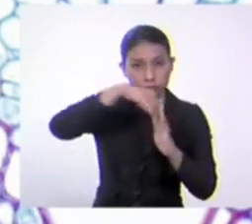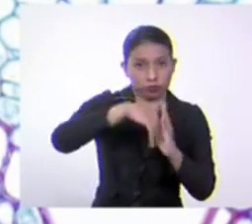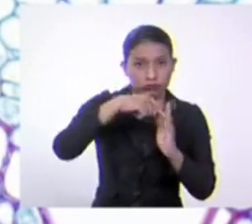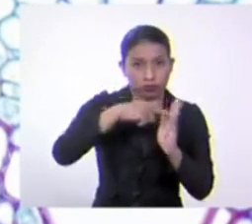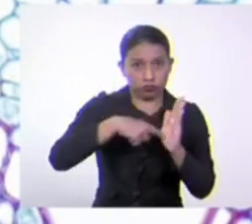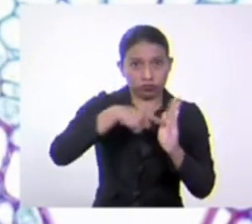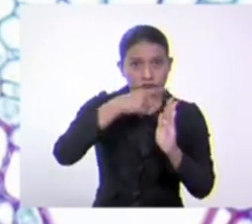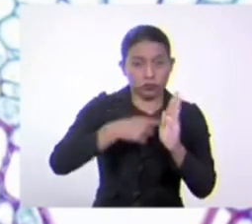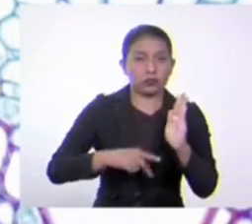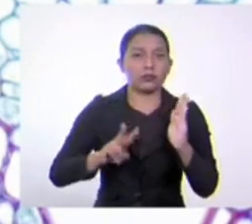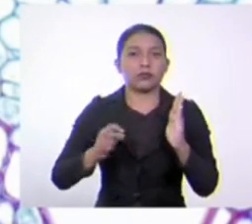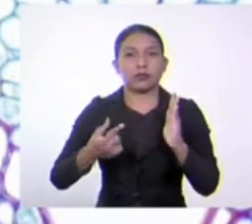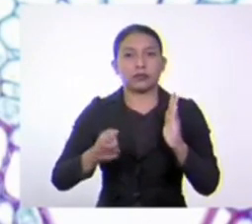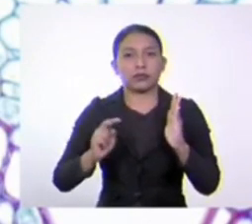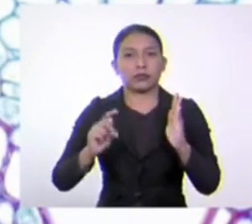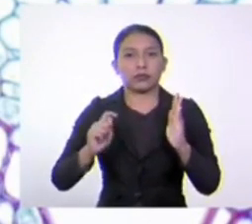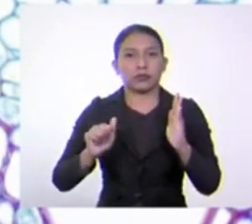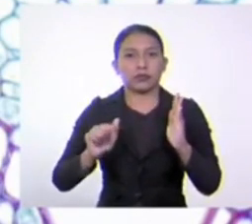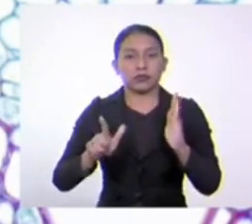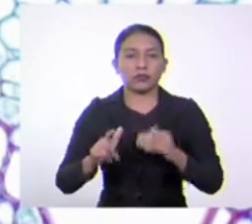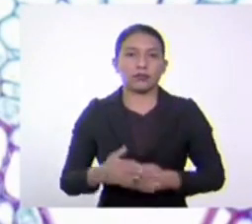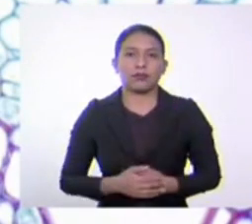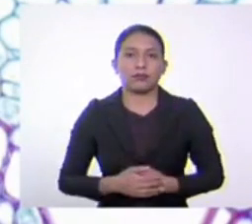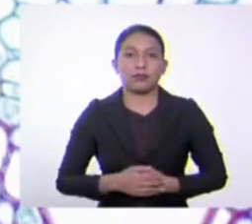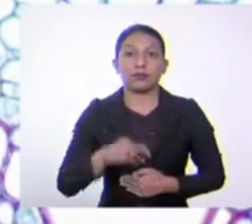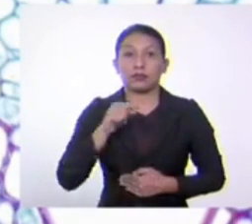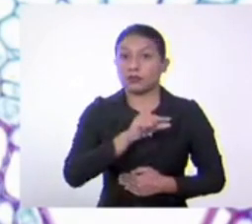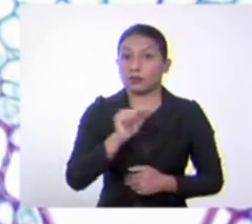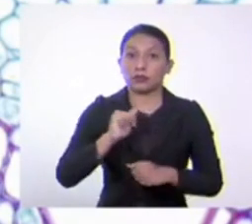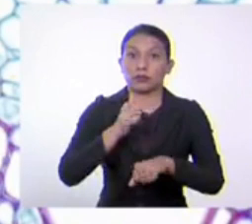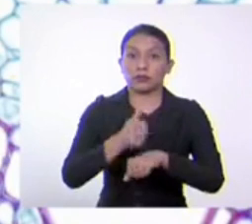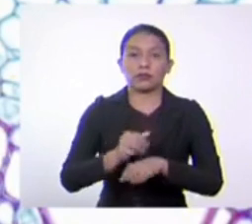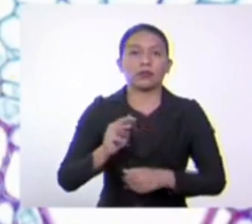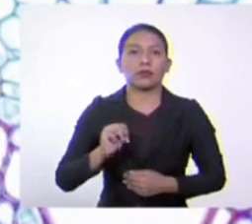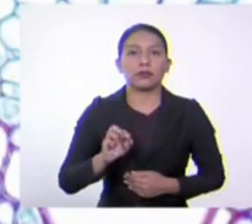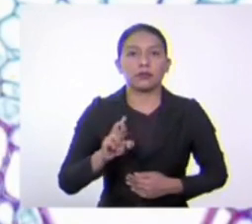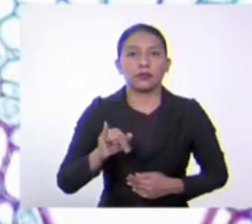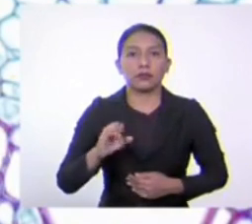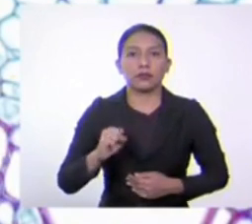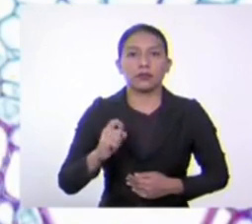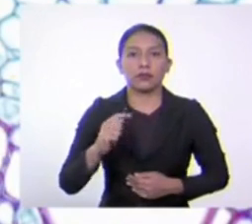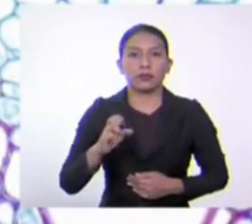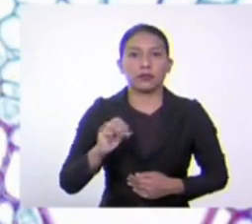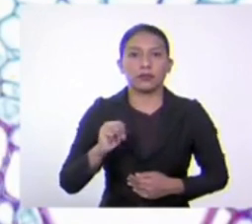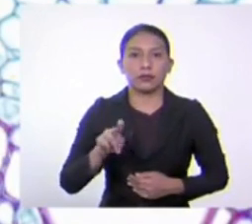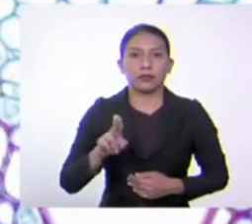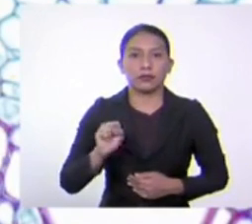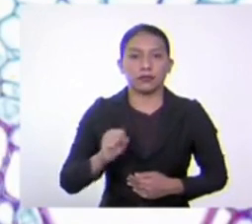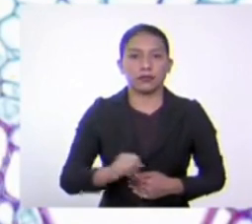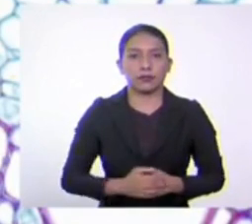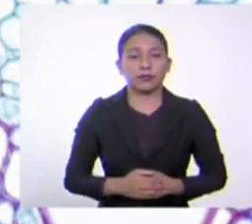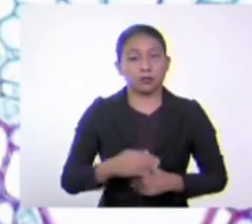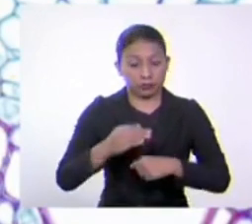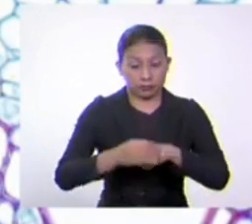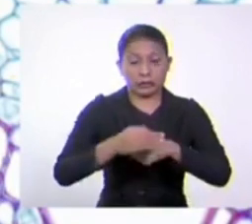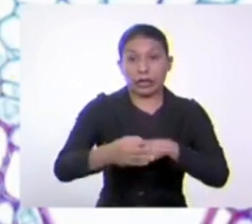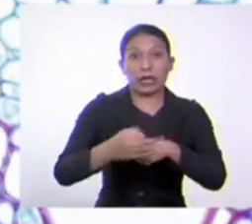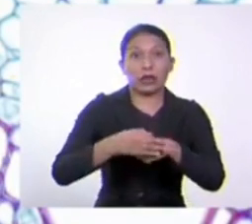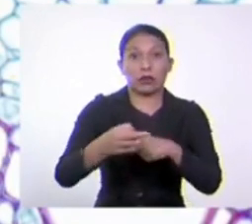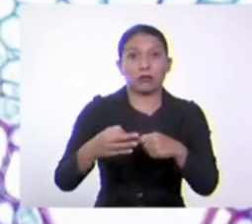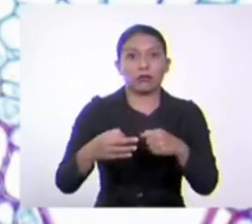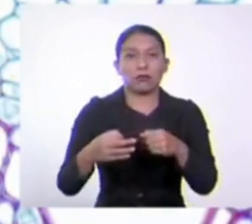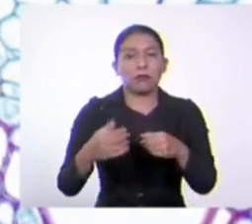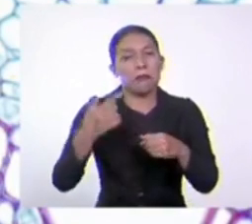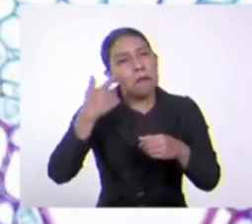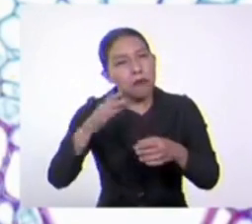Estas zonas de crecimiento se conocen como meristemos. Cuando las células se van alejando de las zonas